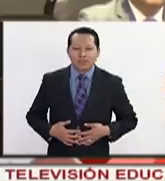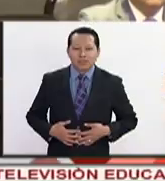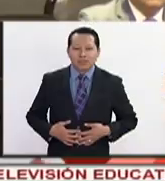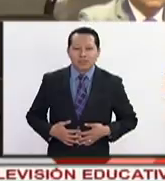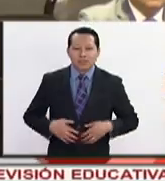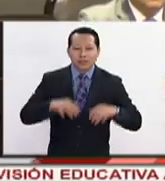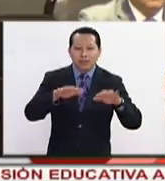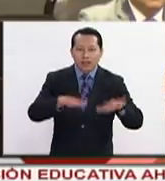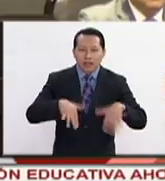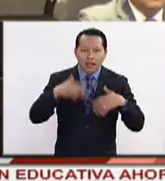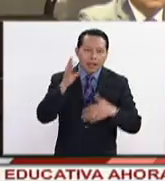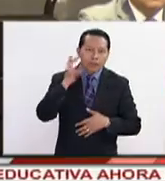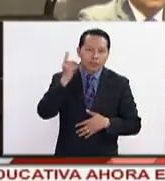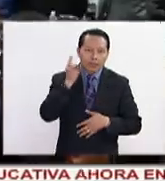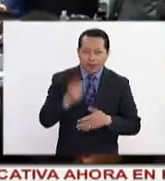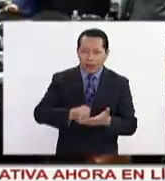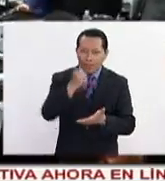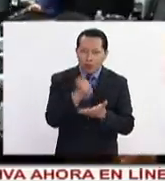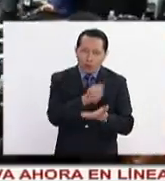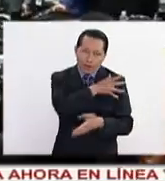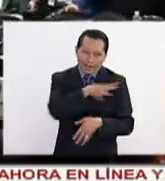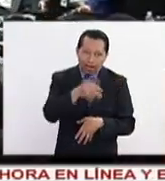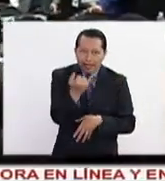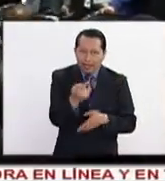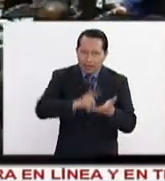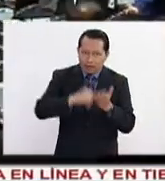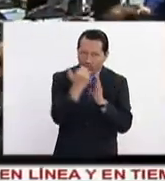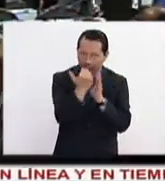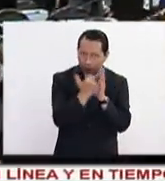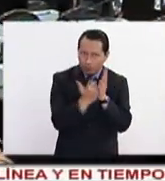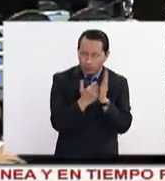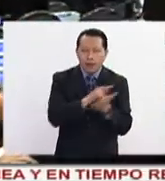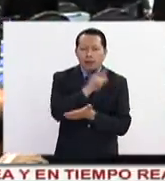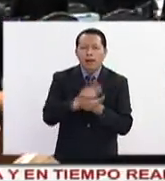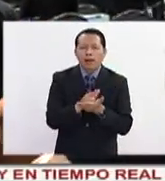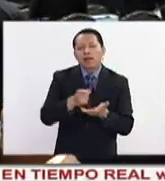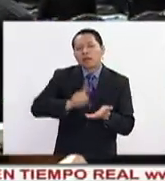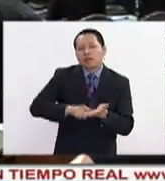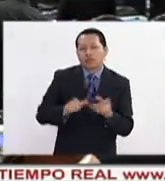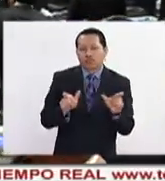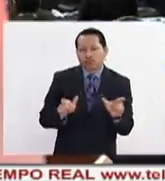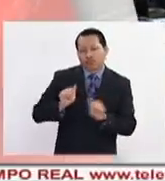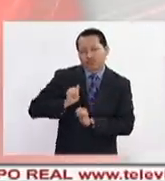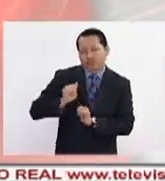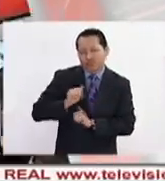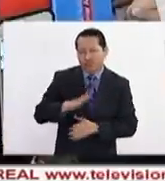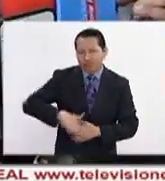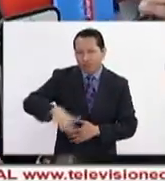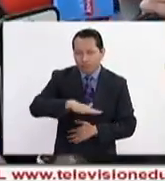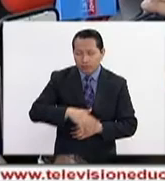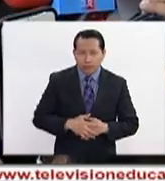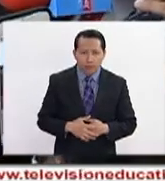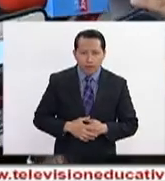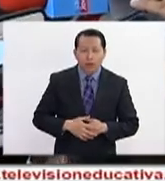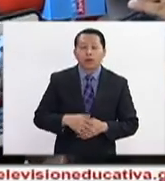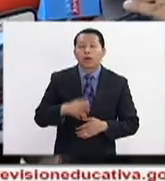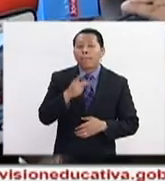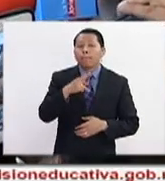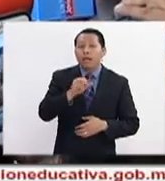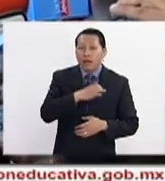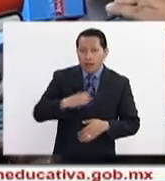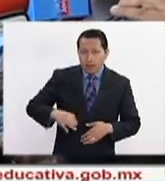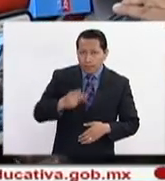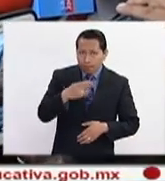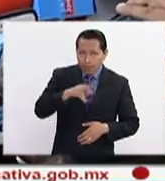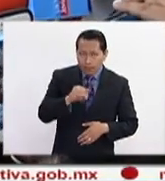El Pleno de la Cámara de Diputados aprobó en lo general y en lo particular la Ley de Seguridad Interior. El precandidato del